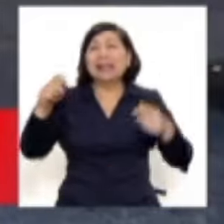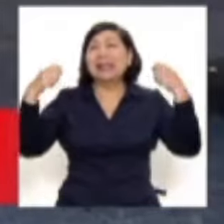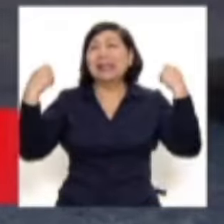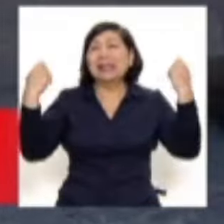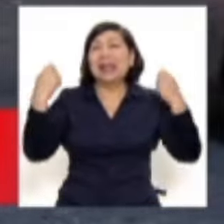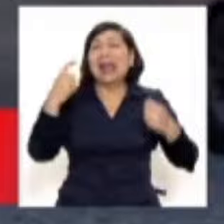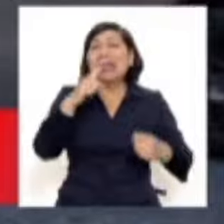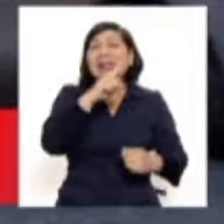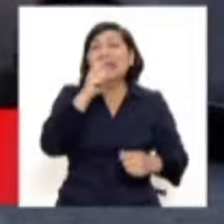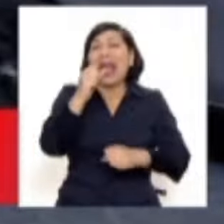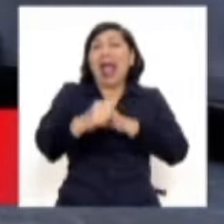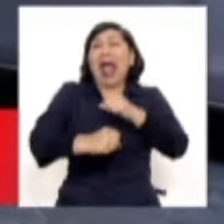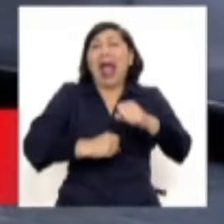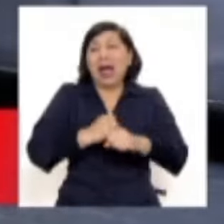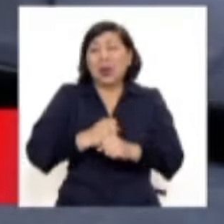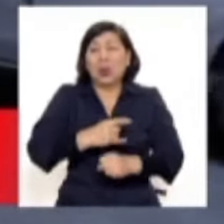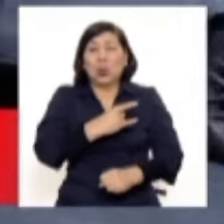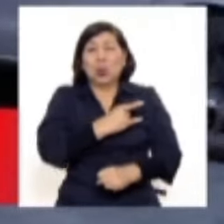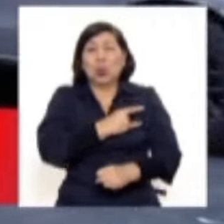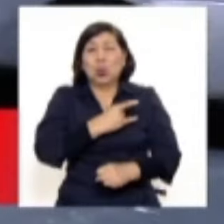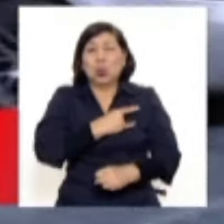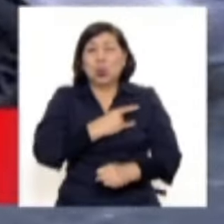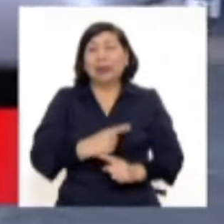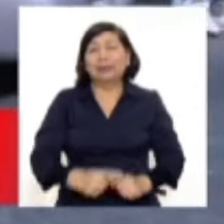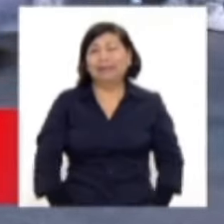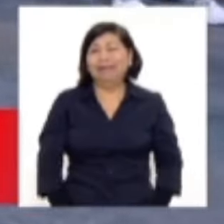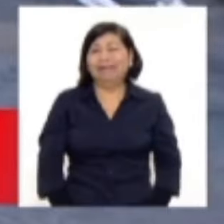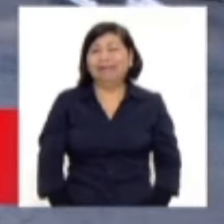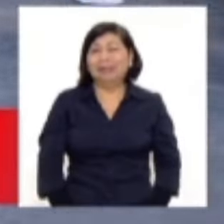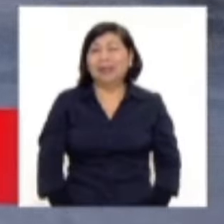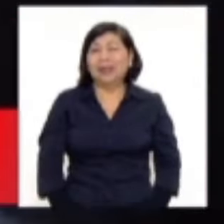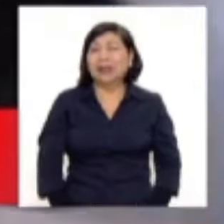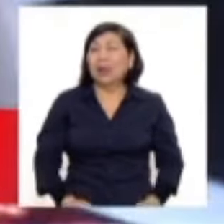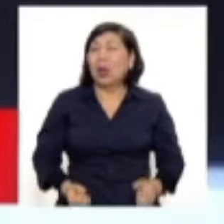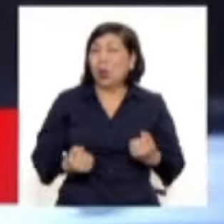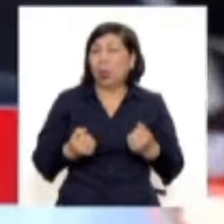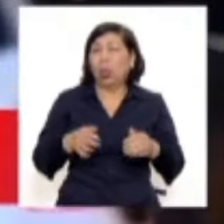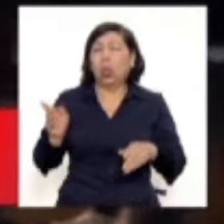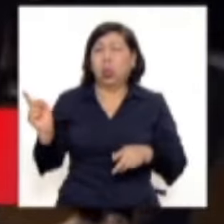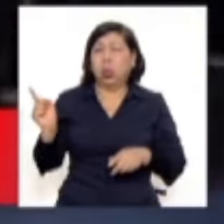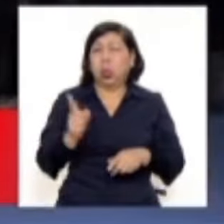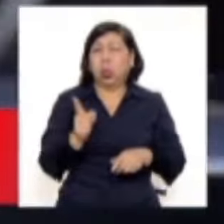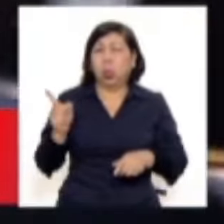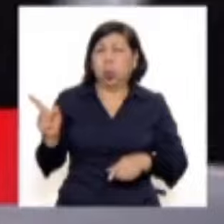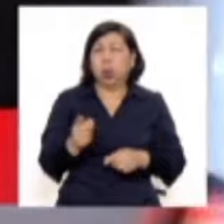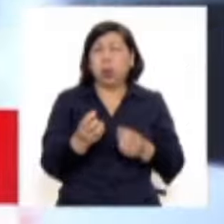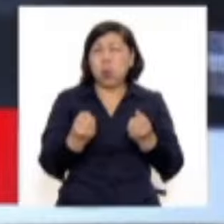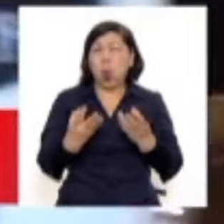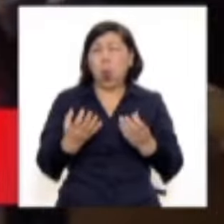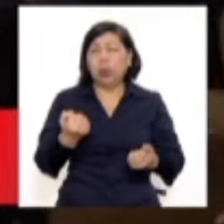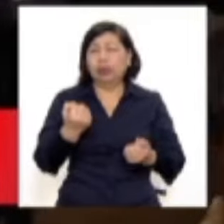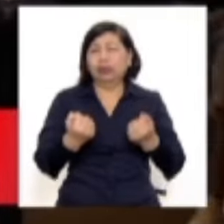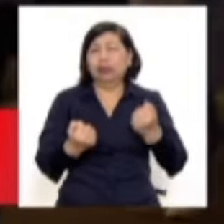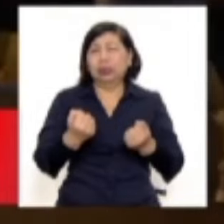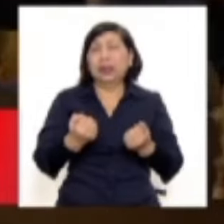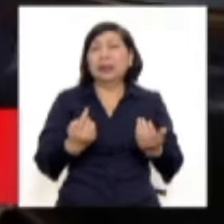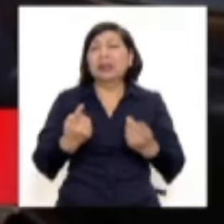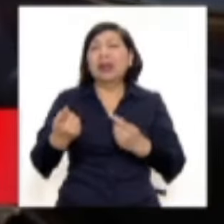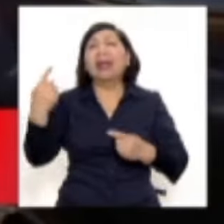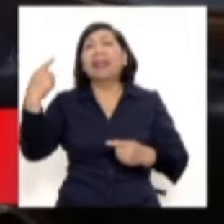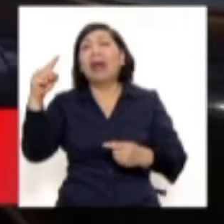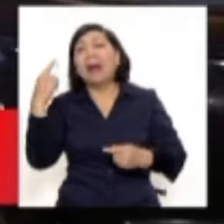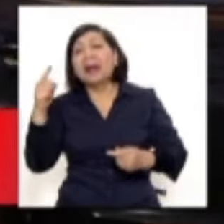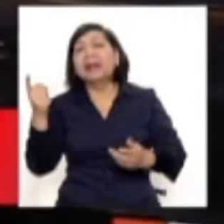celebración del centenario del Club Universitario de Deportes. Decenas de vehículos llegaron hasta este punto para ofrecer servicios